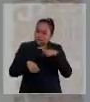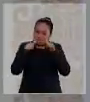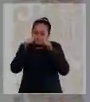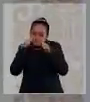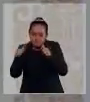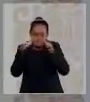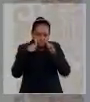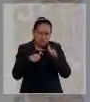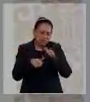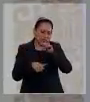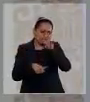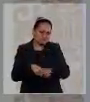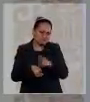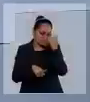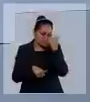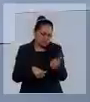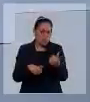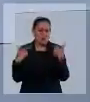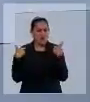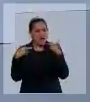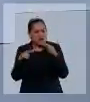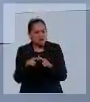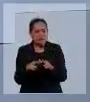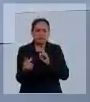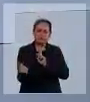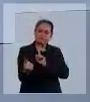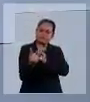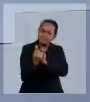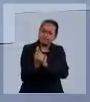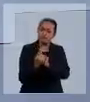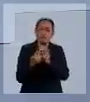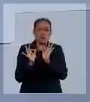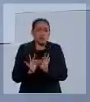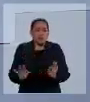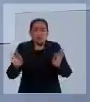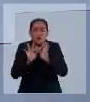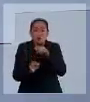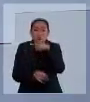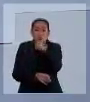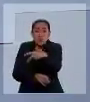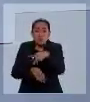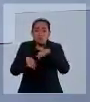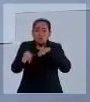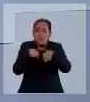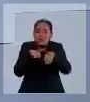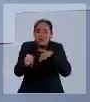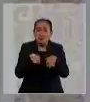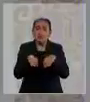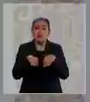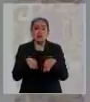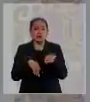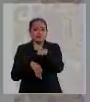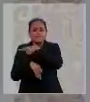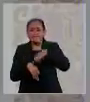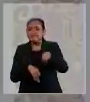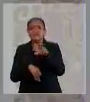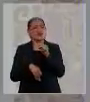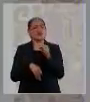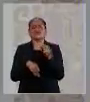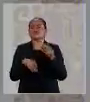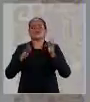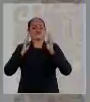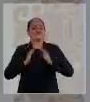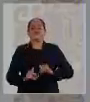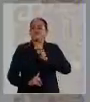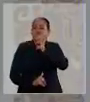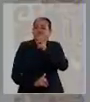una opinión muy clara del maestro, su condición laboral no está muy de acuerdo y evidentemente haremos